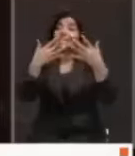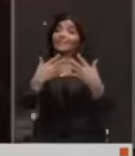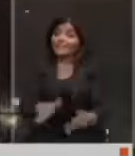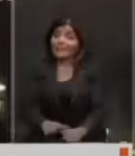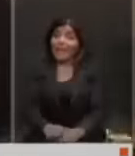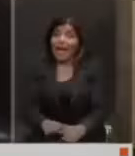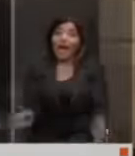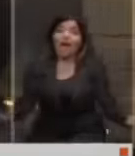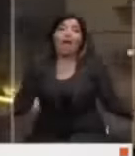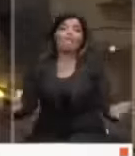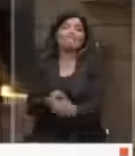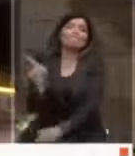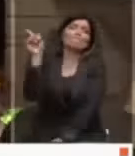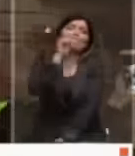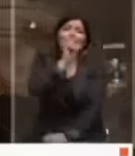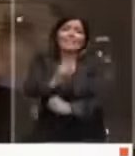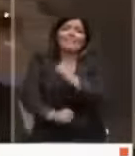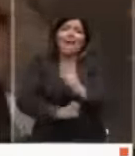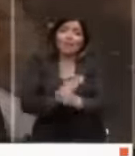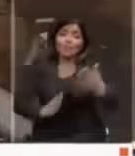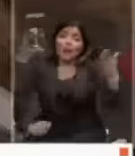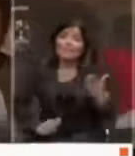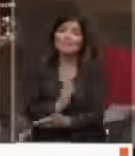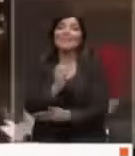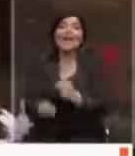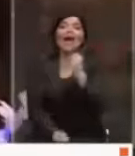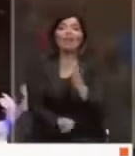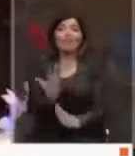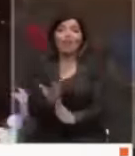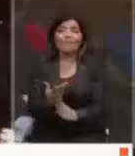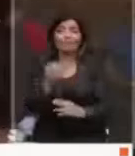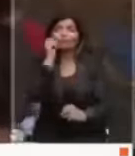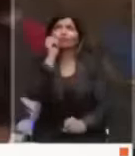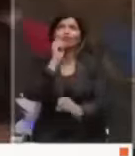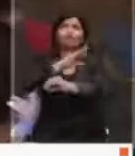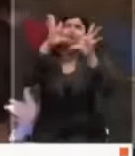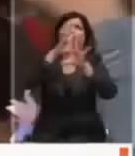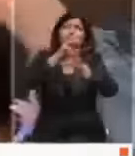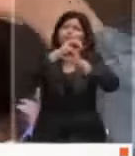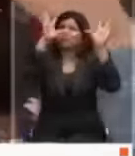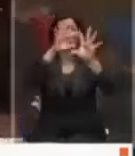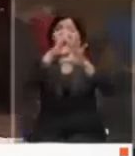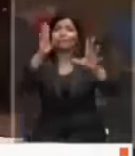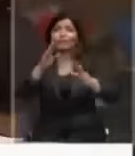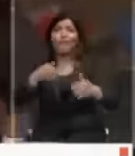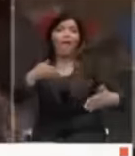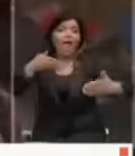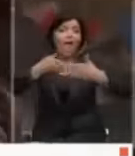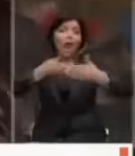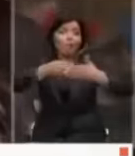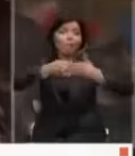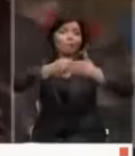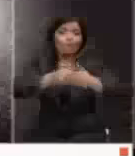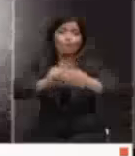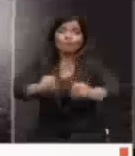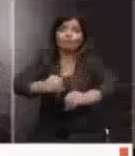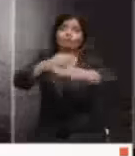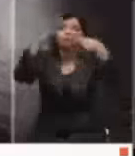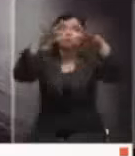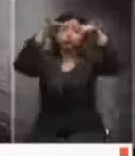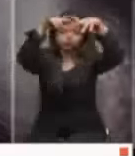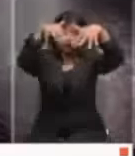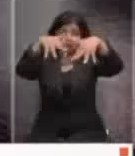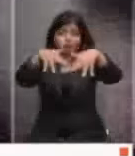un año el inicio de otro adornado por toneladas de fuegos artificiales Puerto iluminado Cascadas de luces